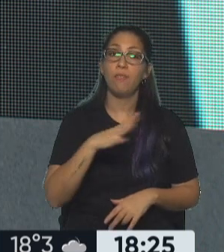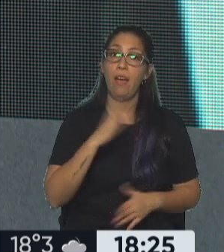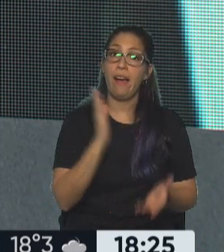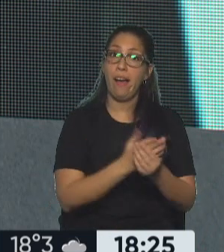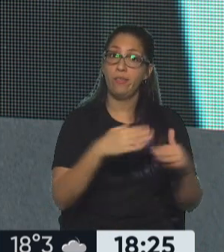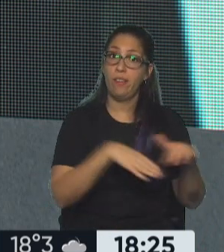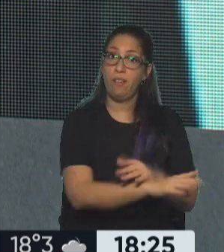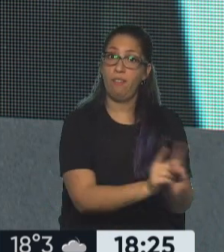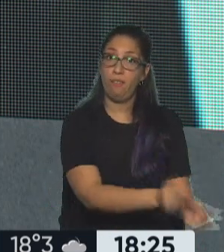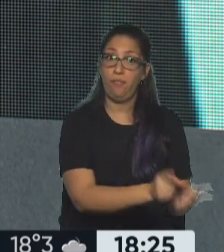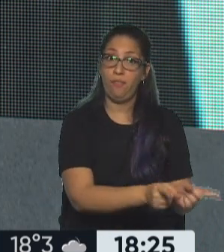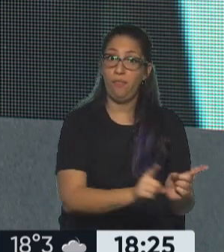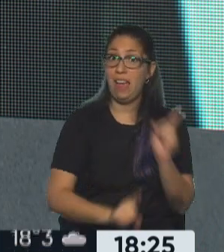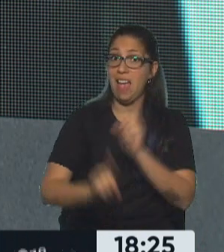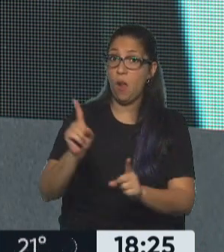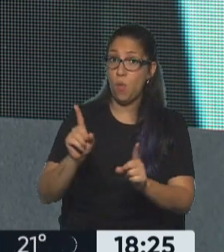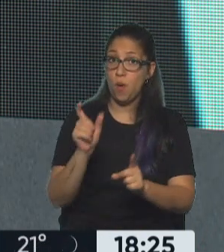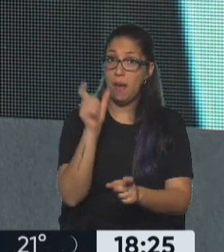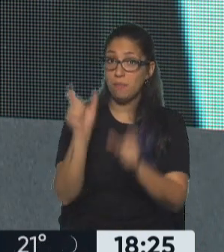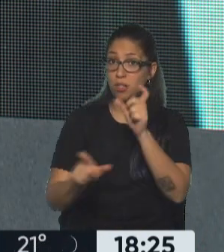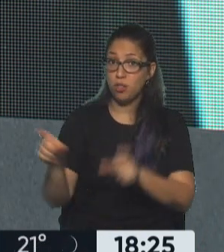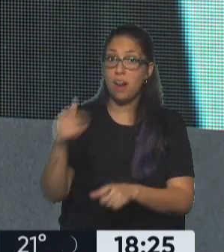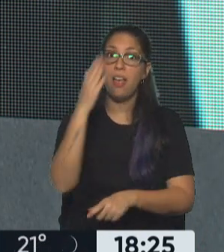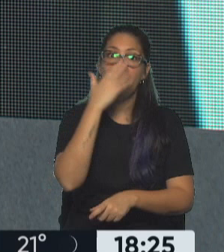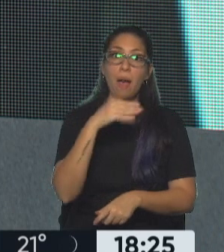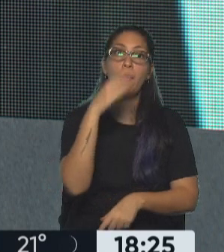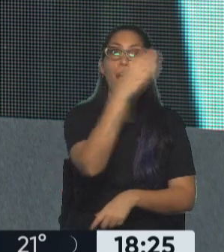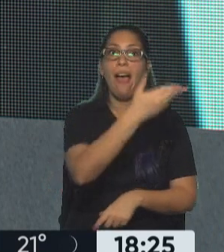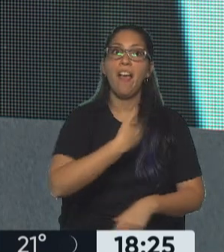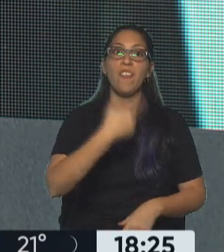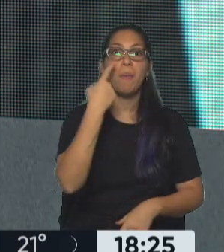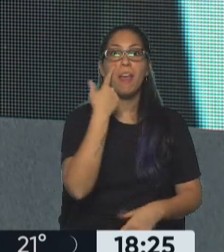algunos de esos nombres que acaba de mencionar Rulo fueron los que además fueron a hacer lobby después al Fondo Monetario